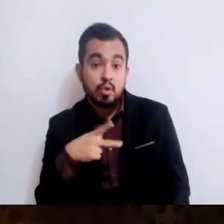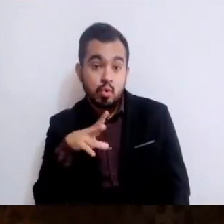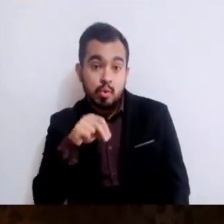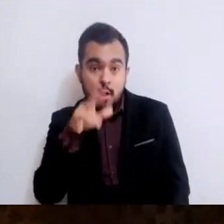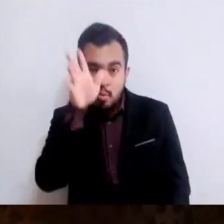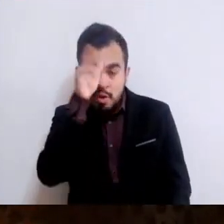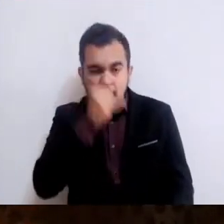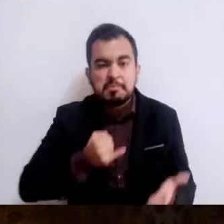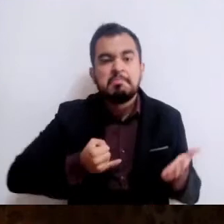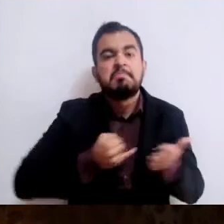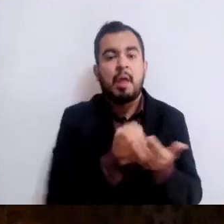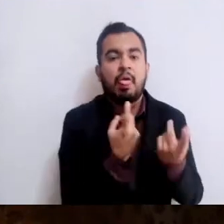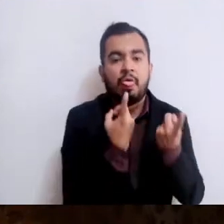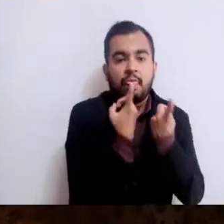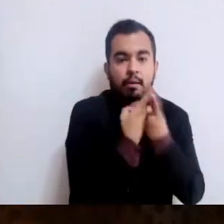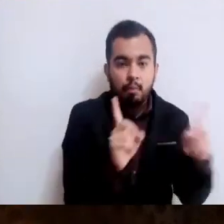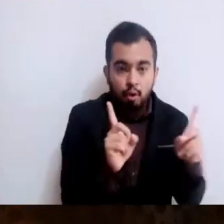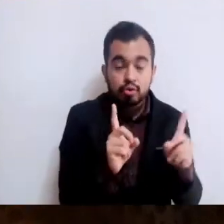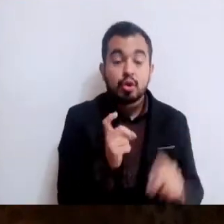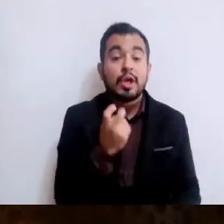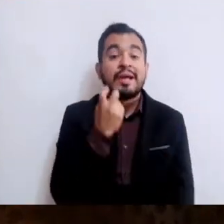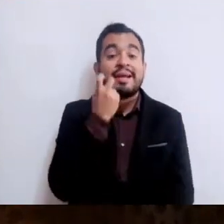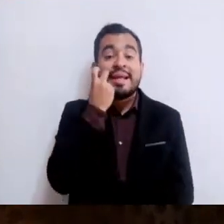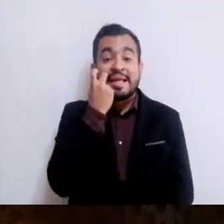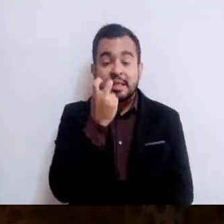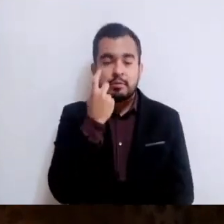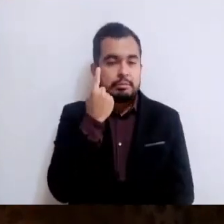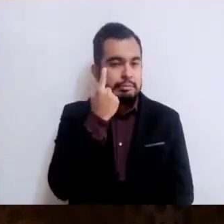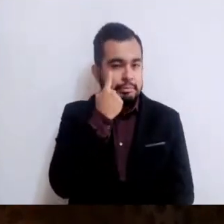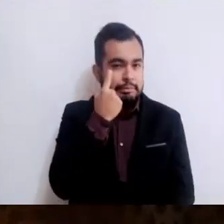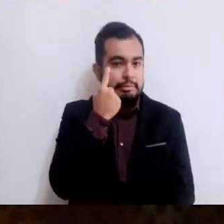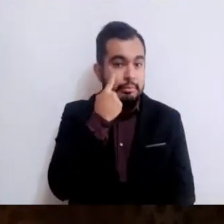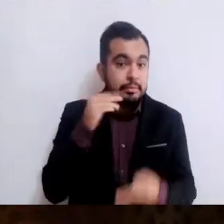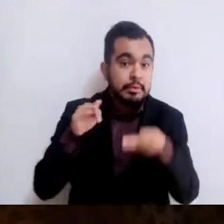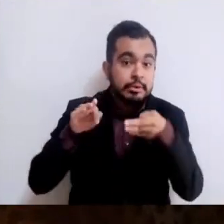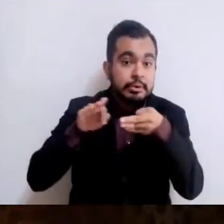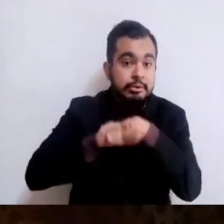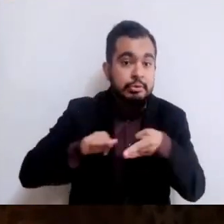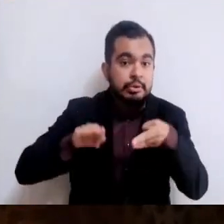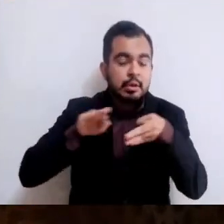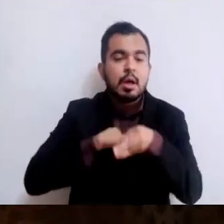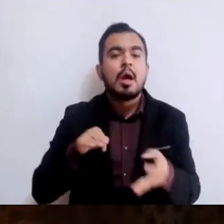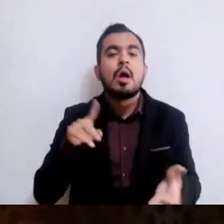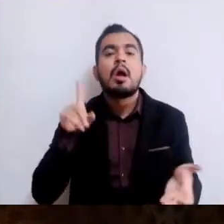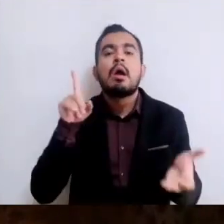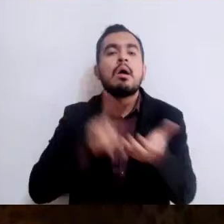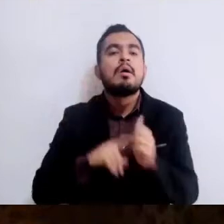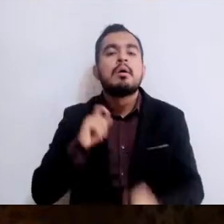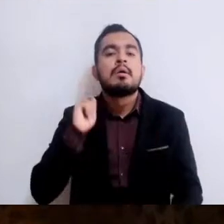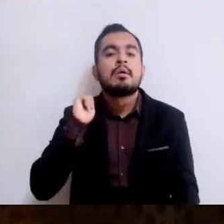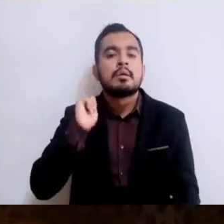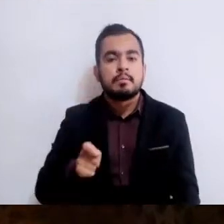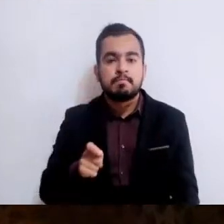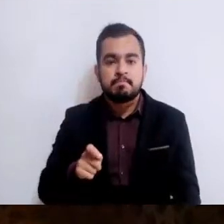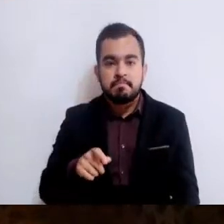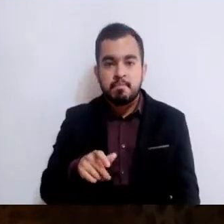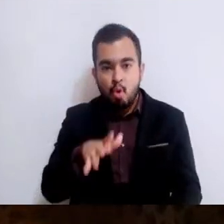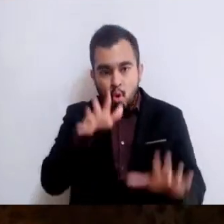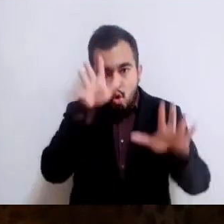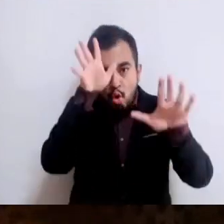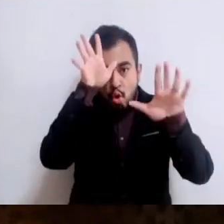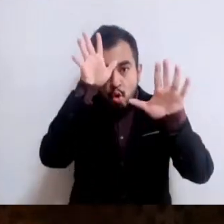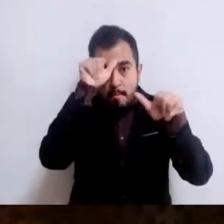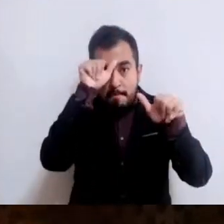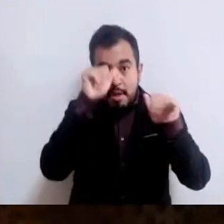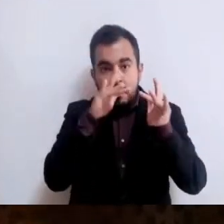estos procesos donde con frecuencia los incidentes en el incumplimiento del convenio de disolución del